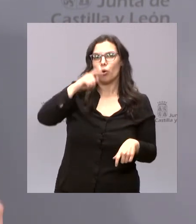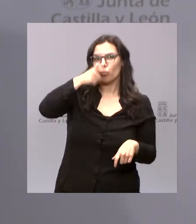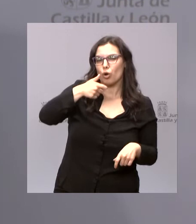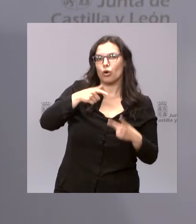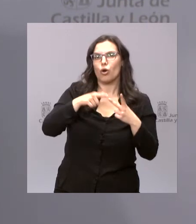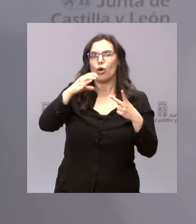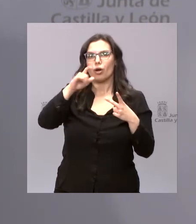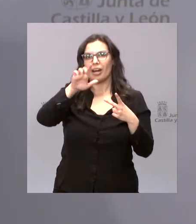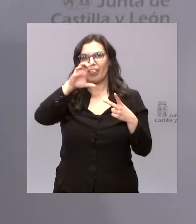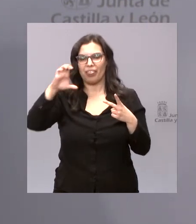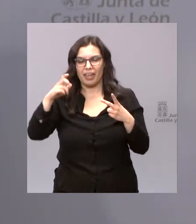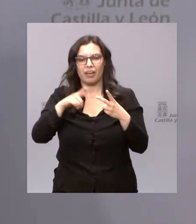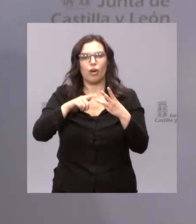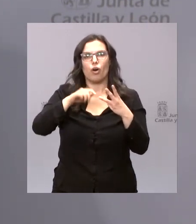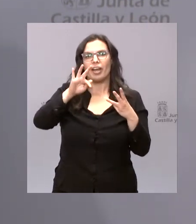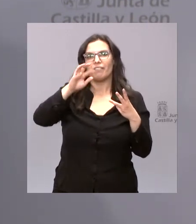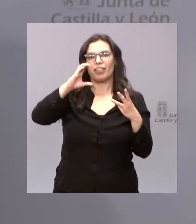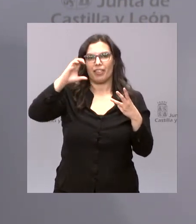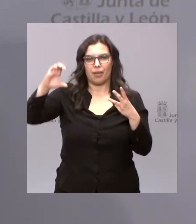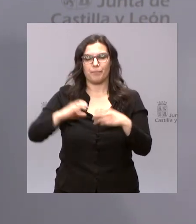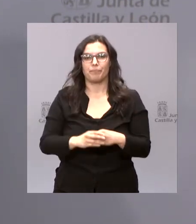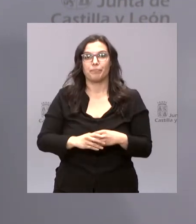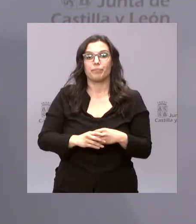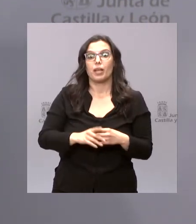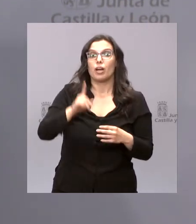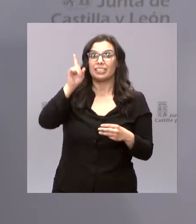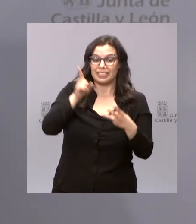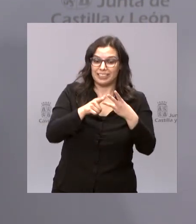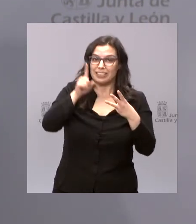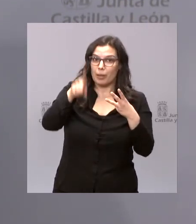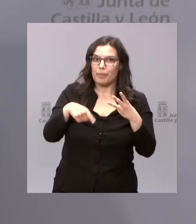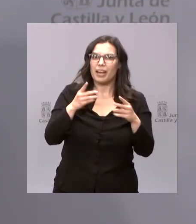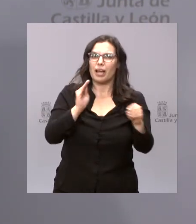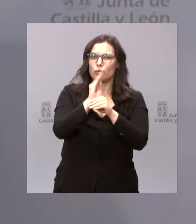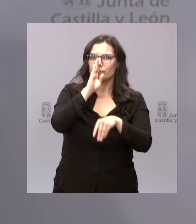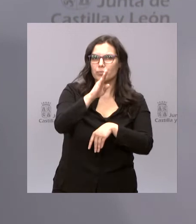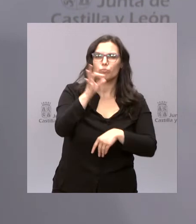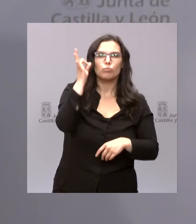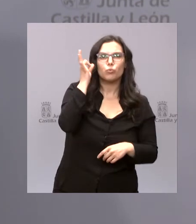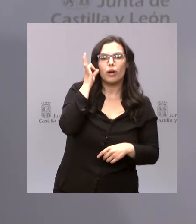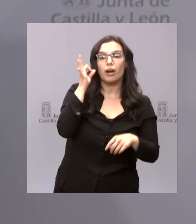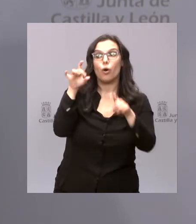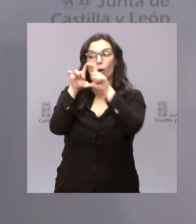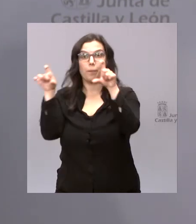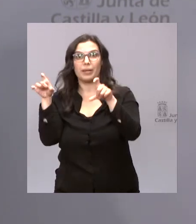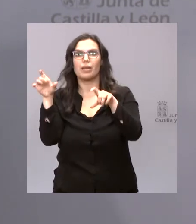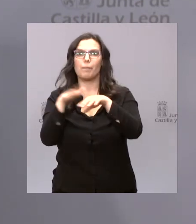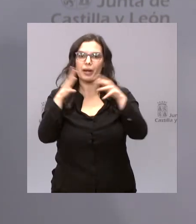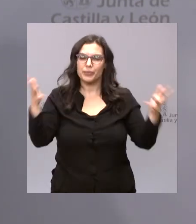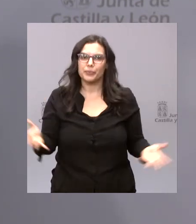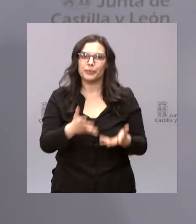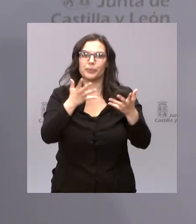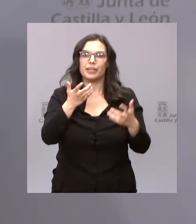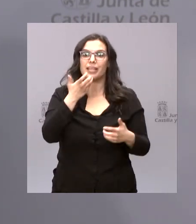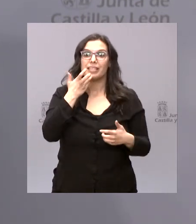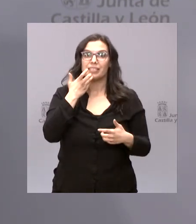FCC. Y también ayudas directas para mujeres o empresas dirigidas precisamente para favorecer el retorno a su